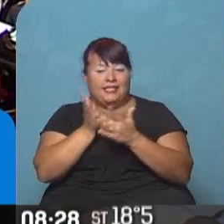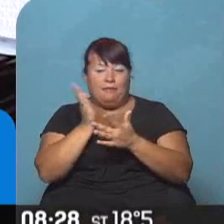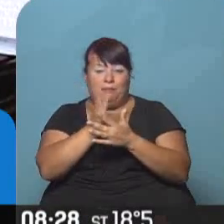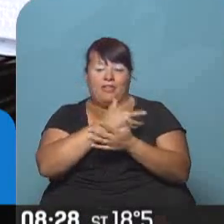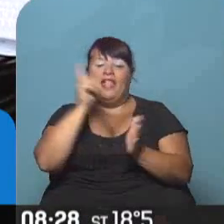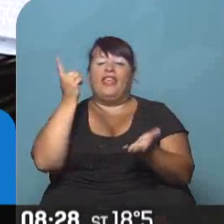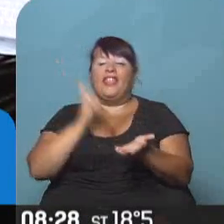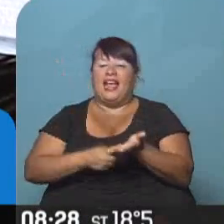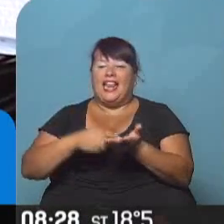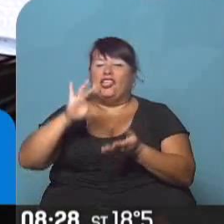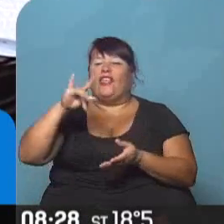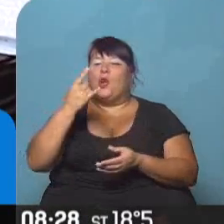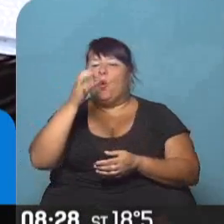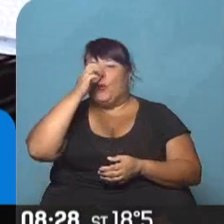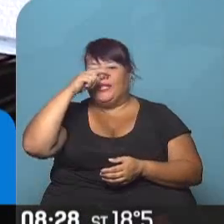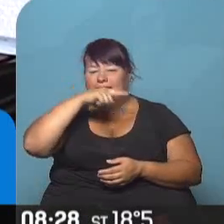decreto de necesidad y urgencia